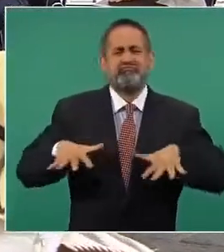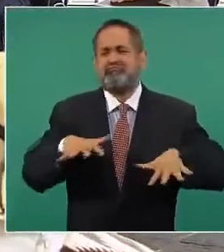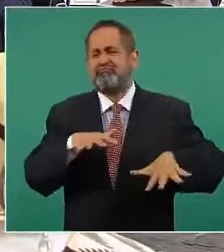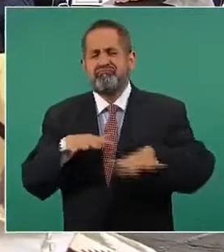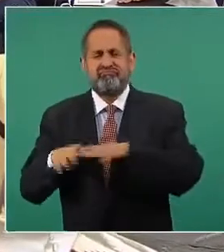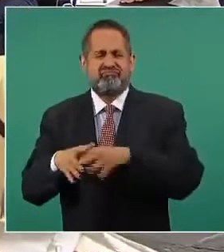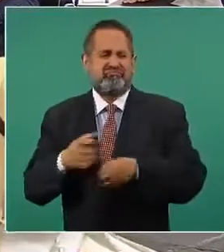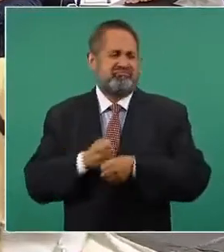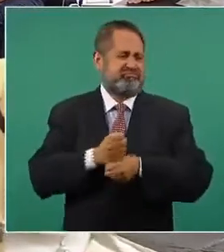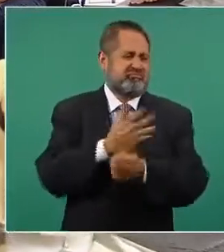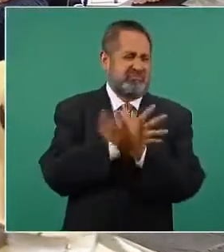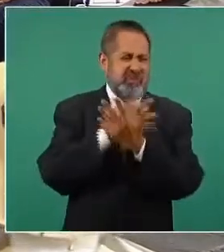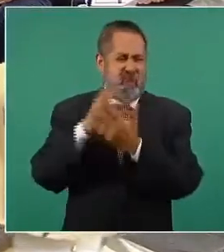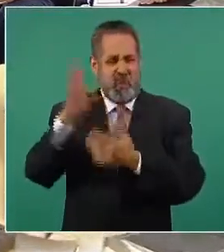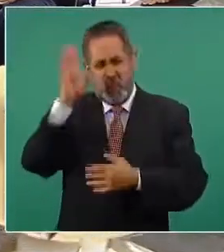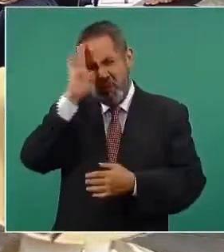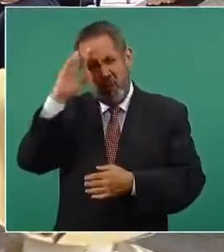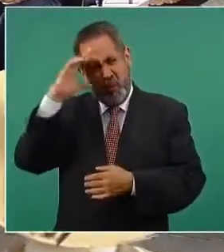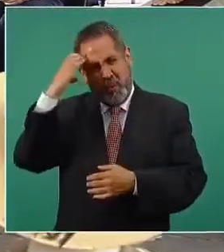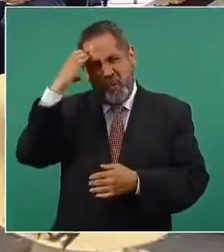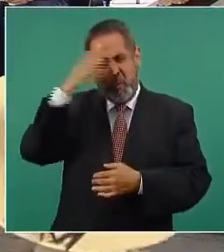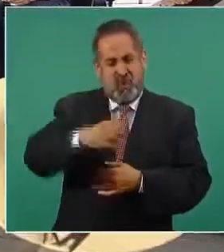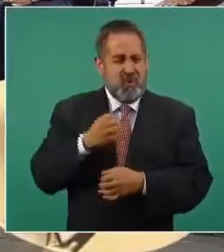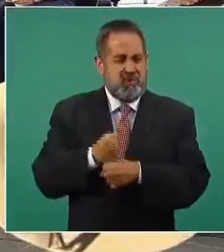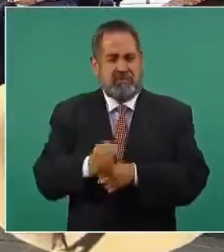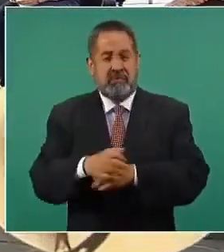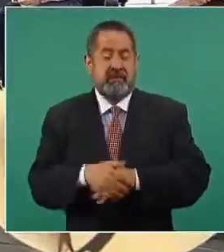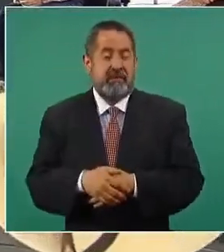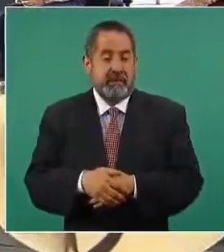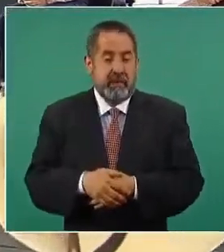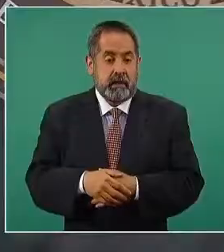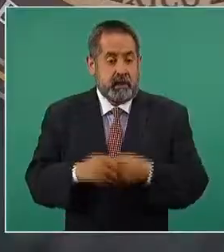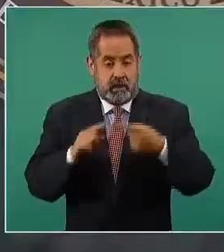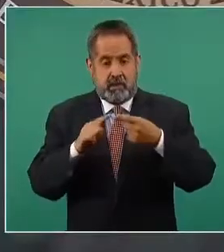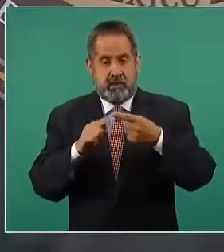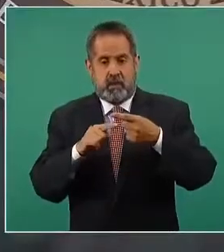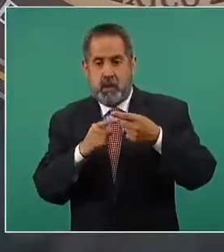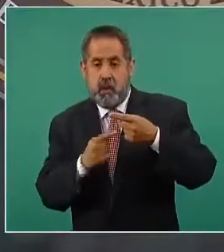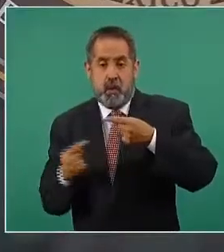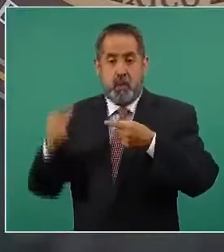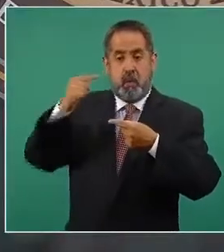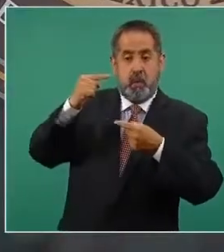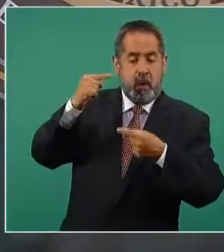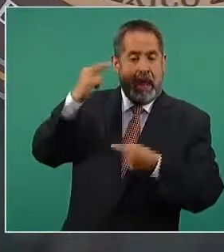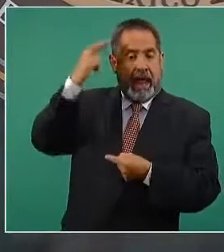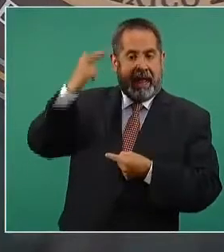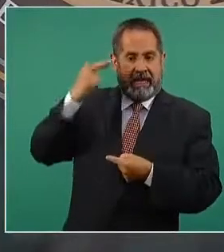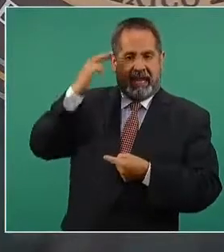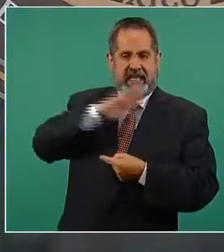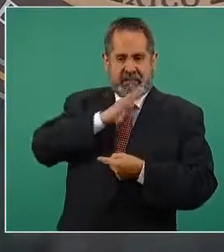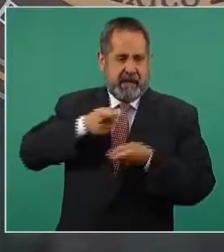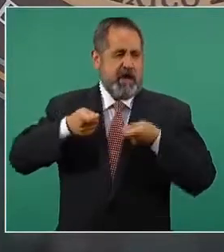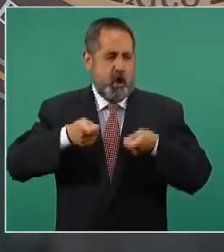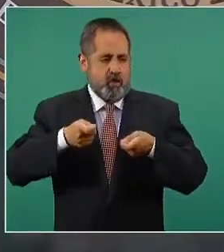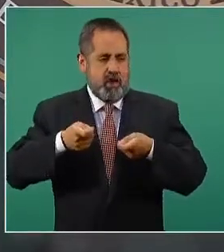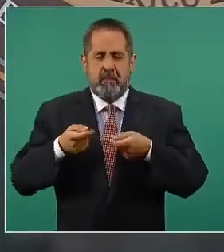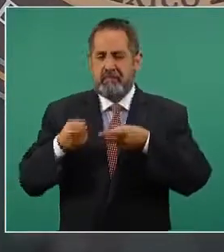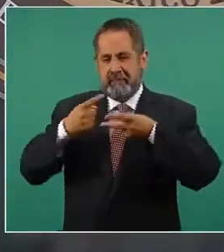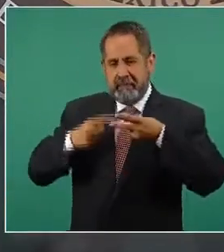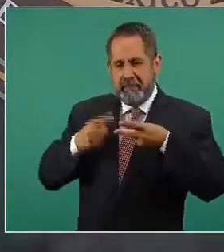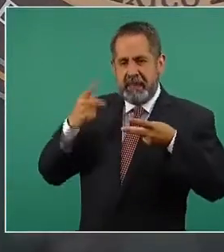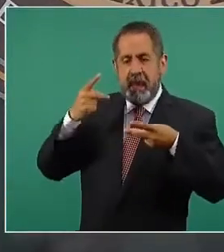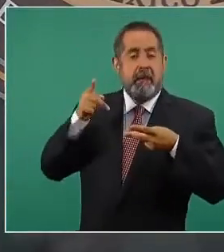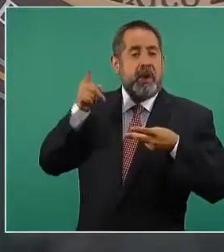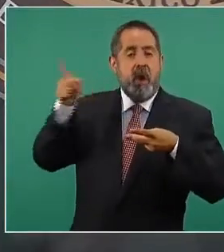despotismo sin límites. Solo los monarcas españoles habrían podido moderarlos, pero ninguno de ellos